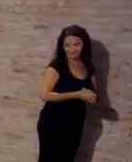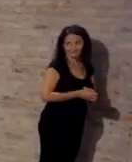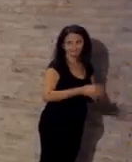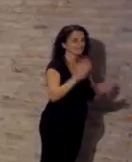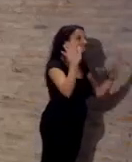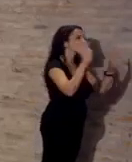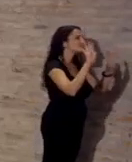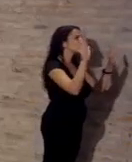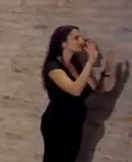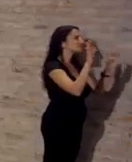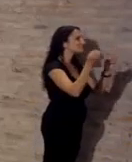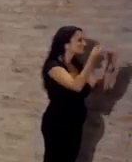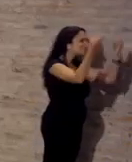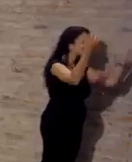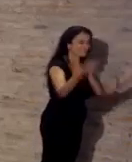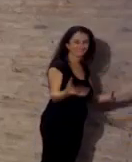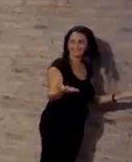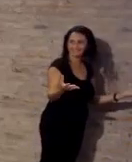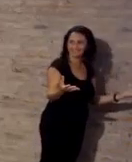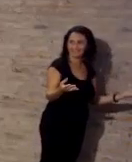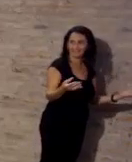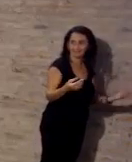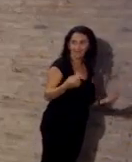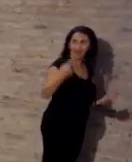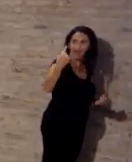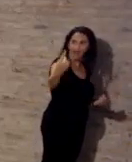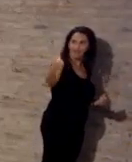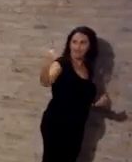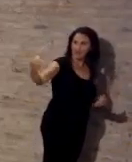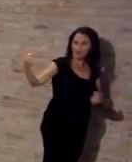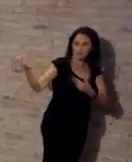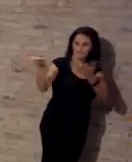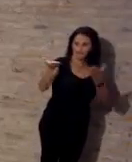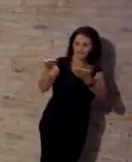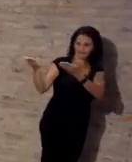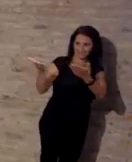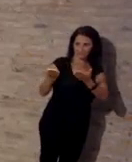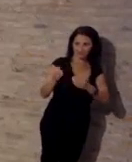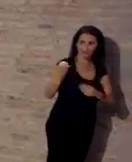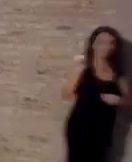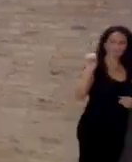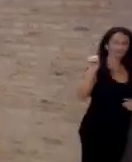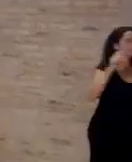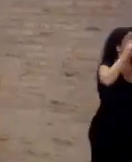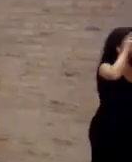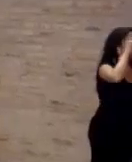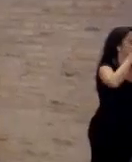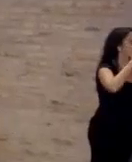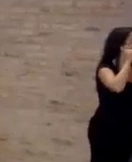hay Hola qué tal se quieren presentar primero yo